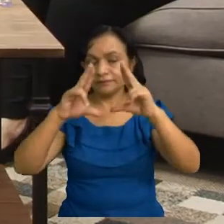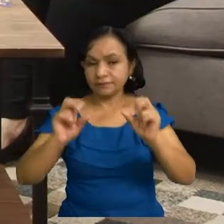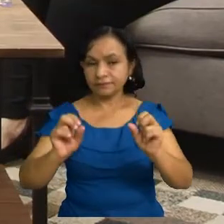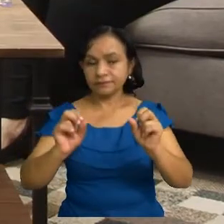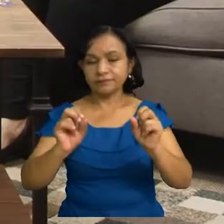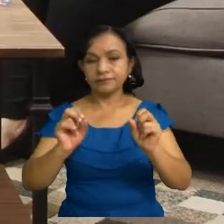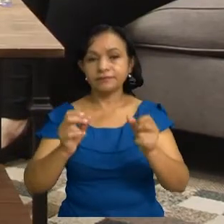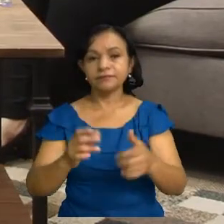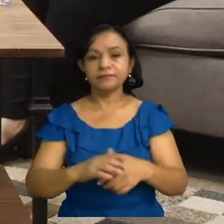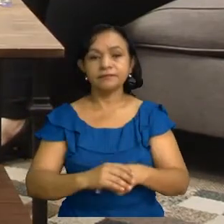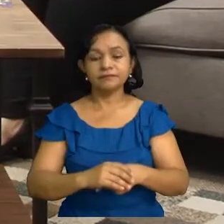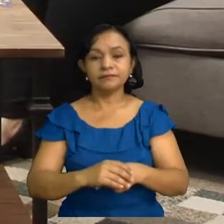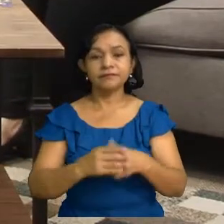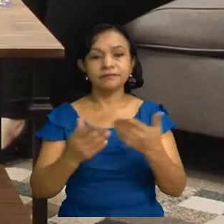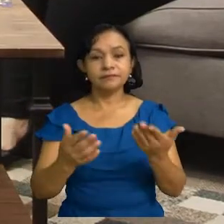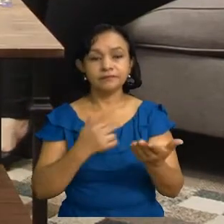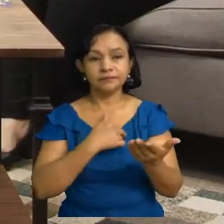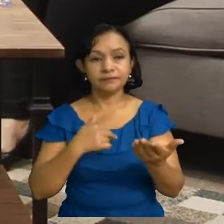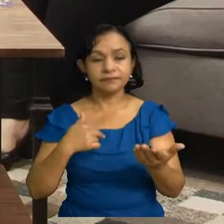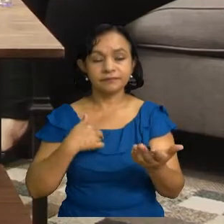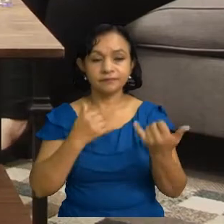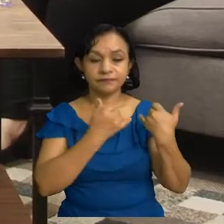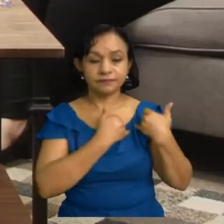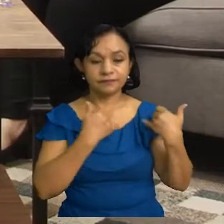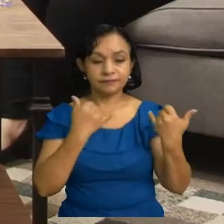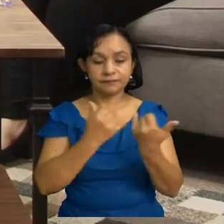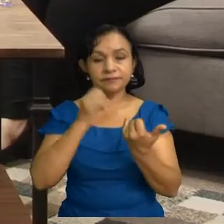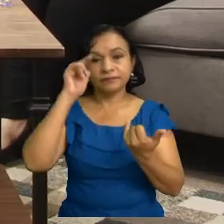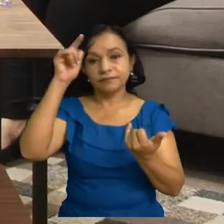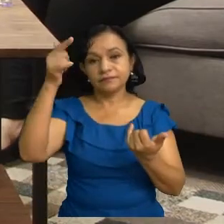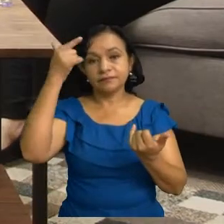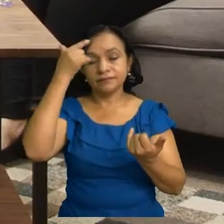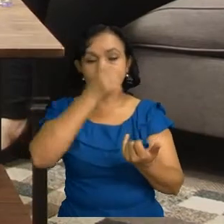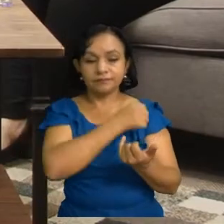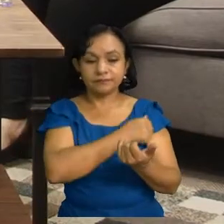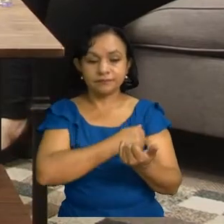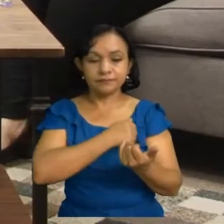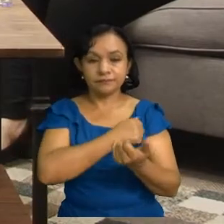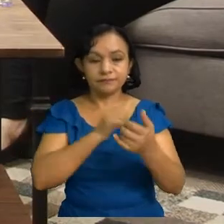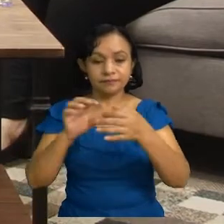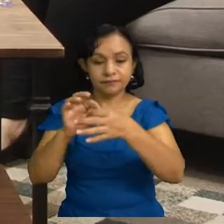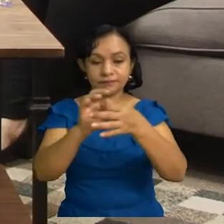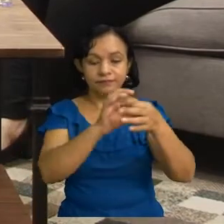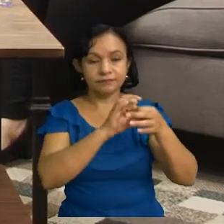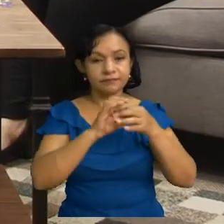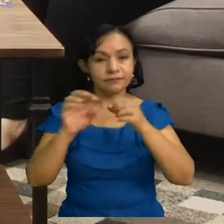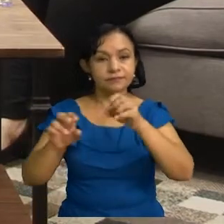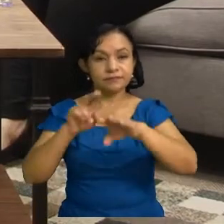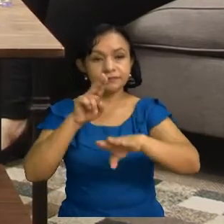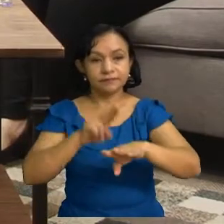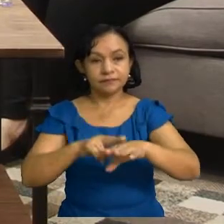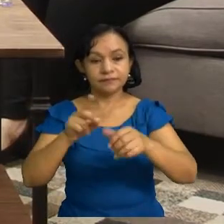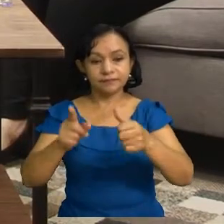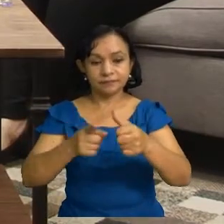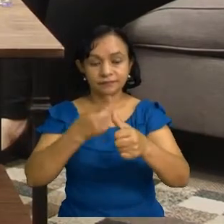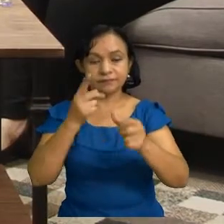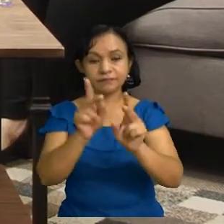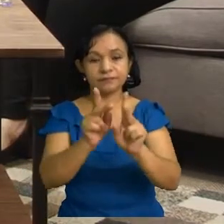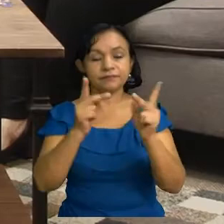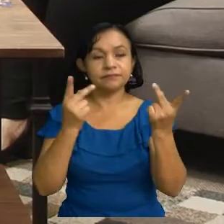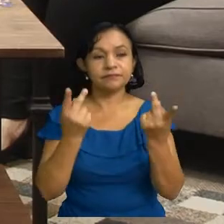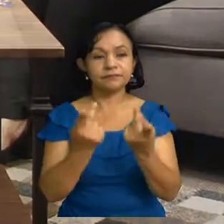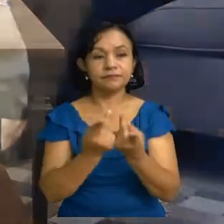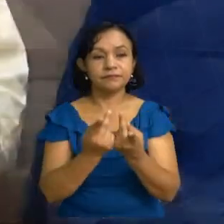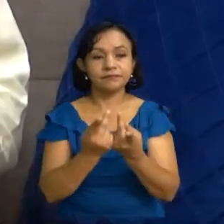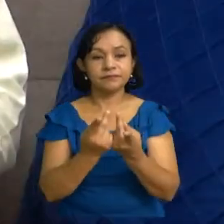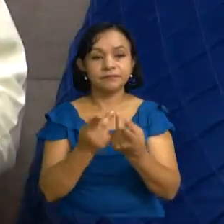pueblo porque las instituciones del gobierno de reconciliación unidad nacional si se caracterizan es por cumplir primero con nuestro pueblo